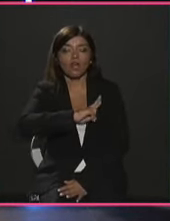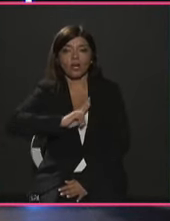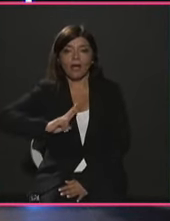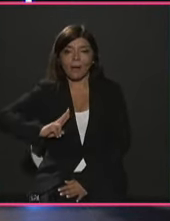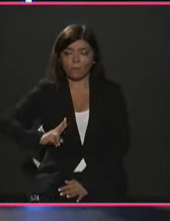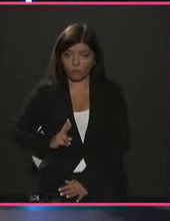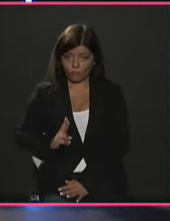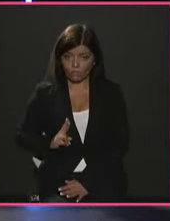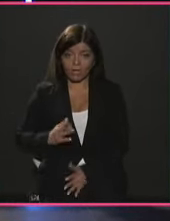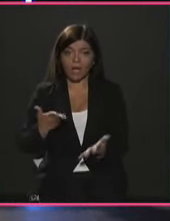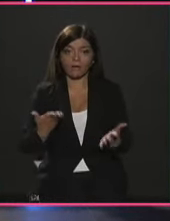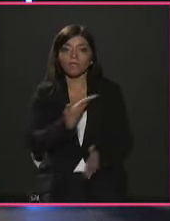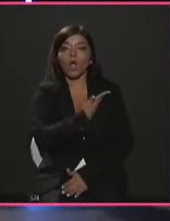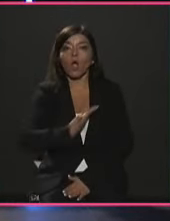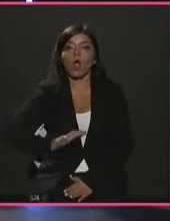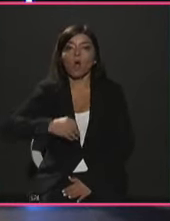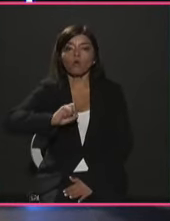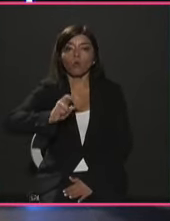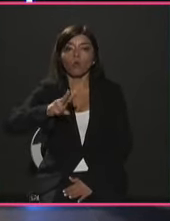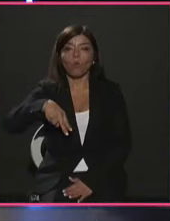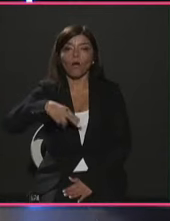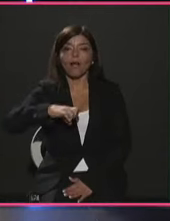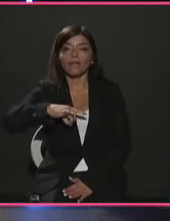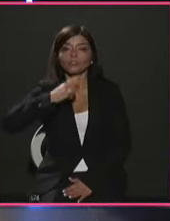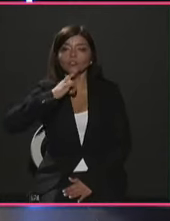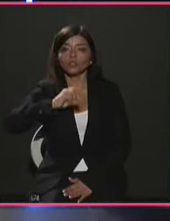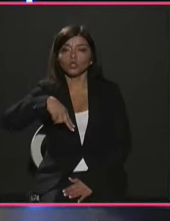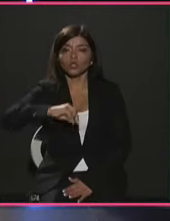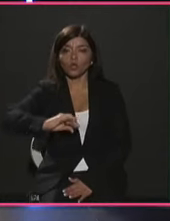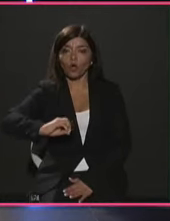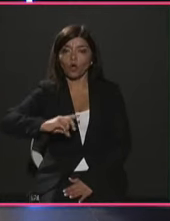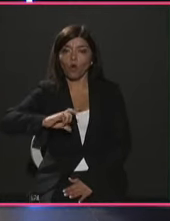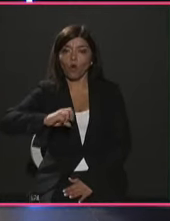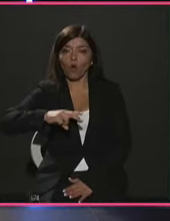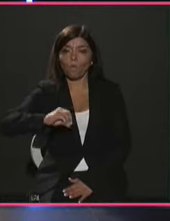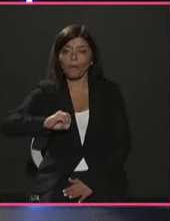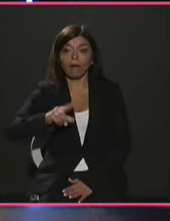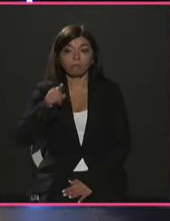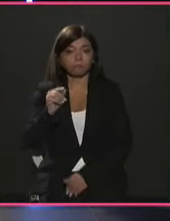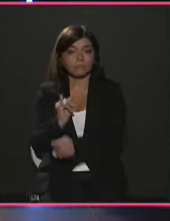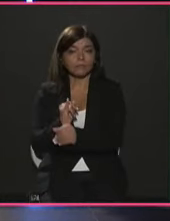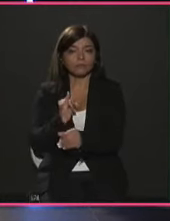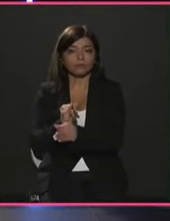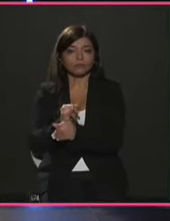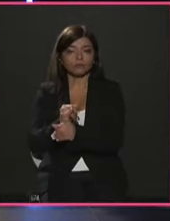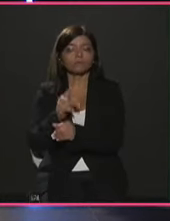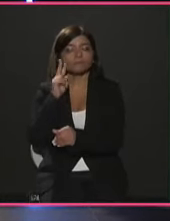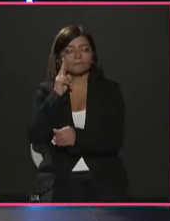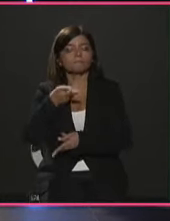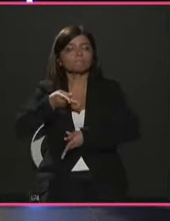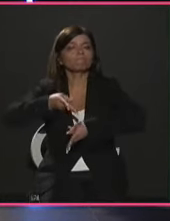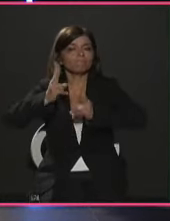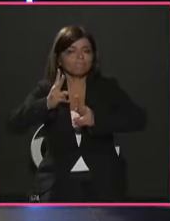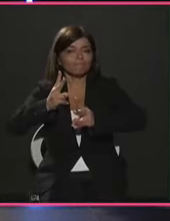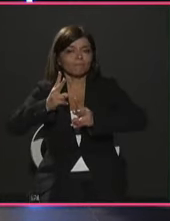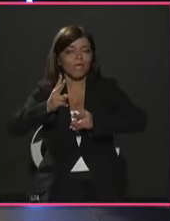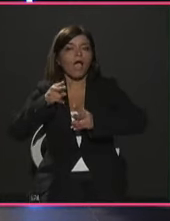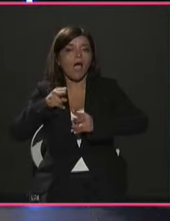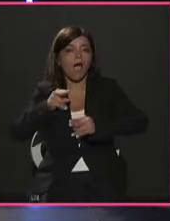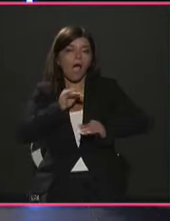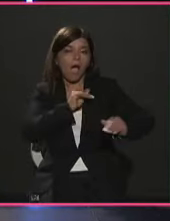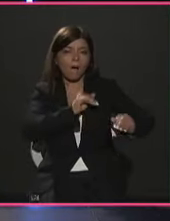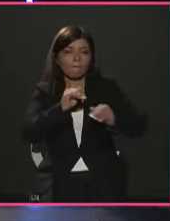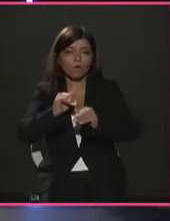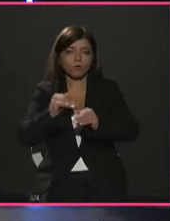nombre a través de su presidente Juan Antonio coloma porque es la institución que tuvo la visión de acoger esta iniciativa y de brindarle el